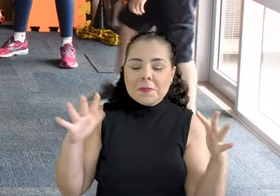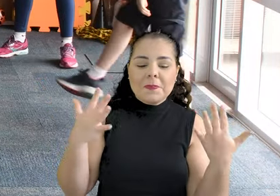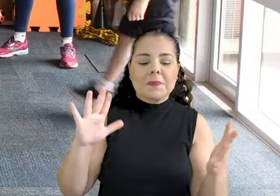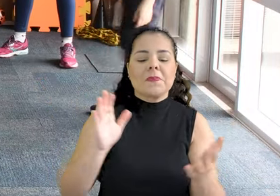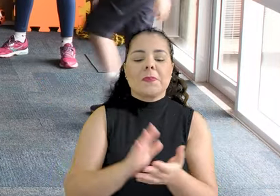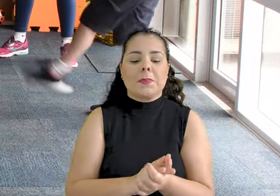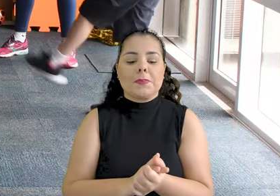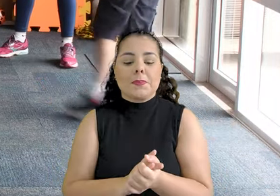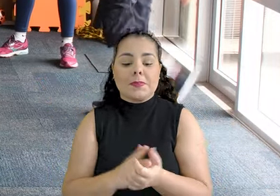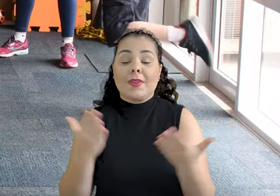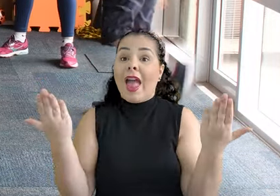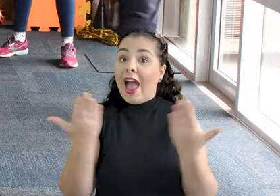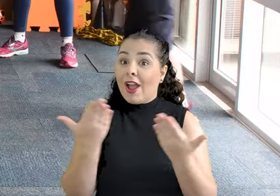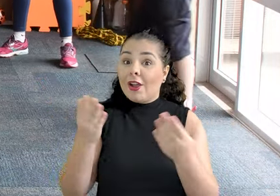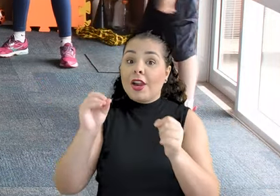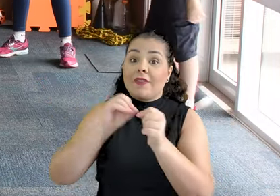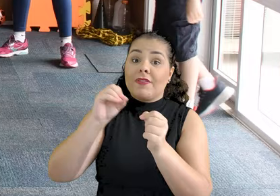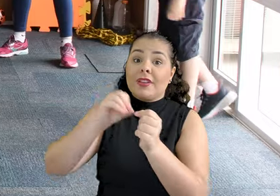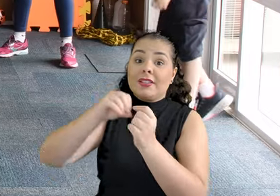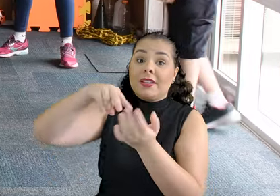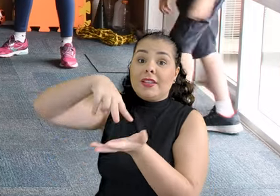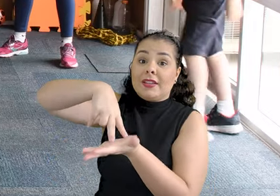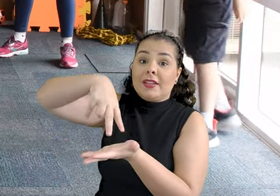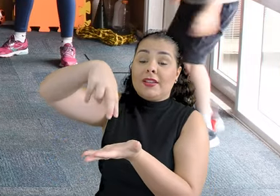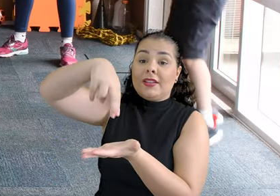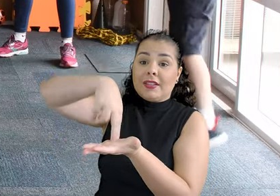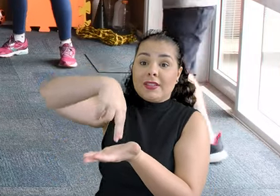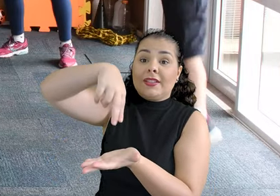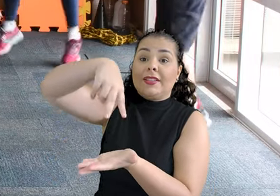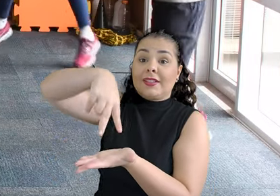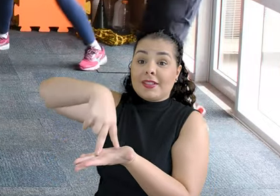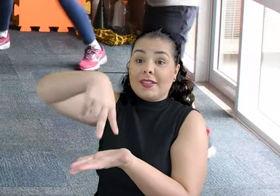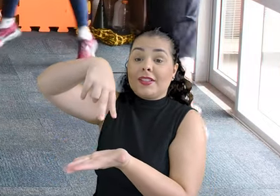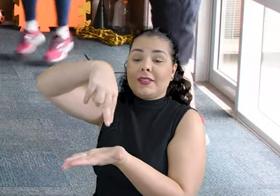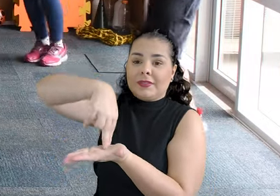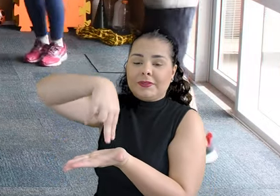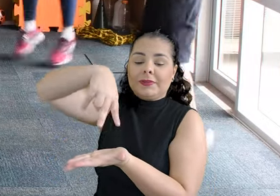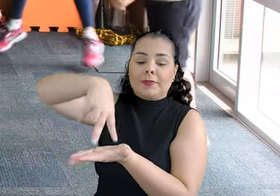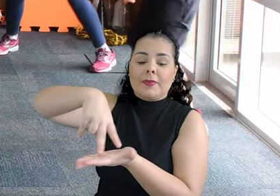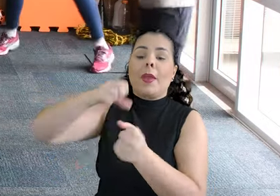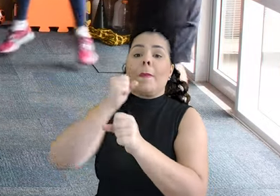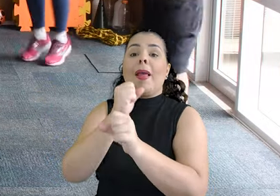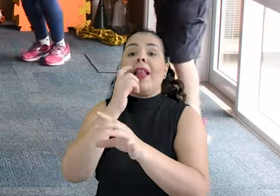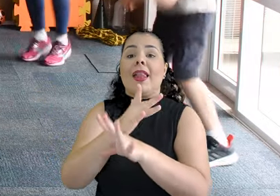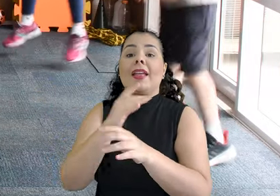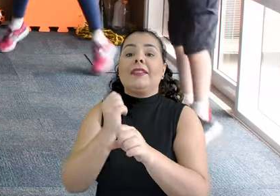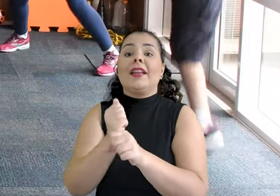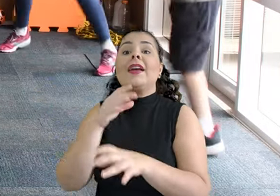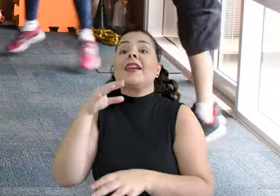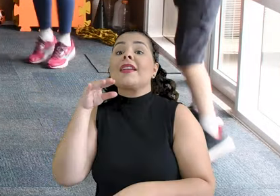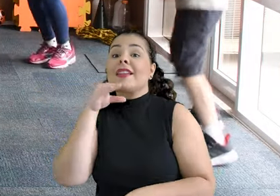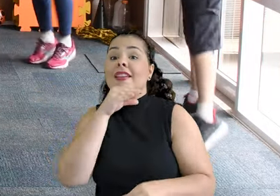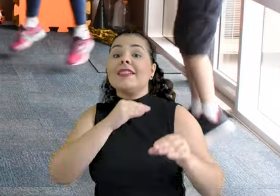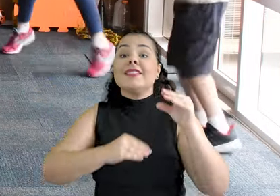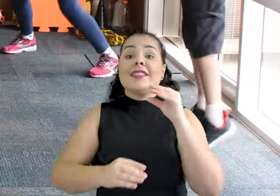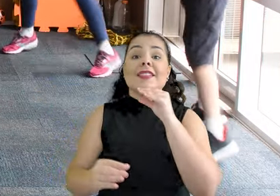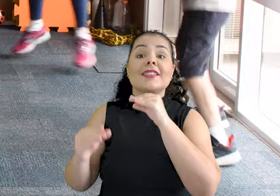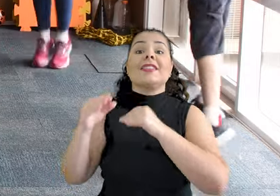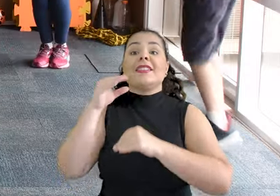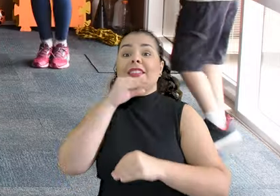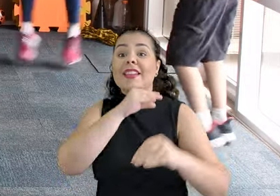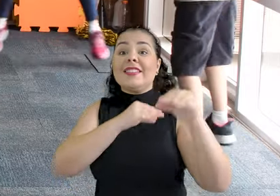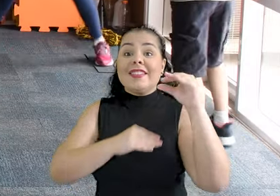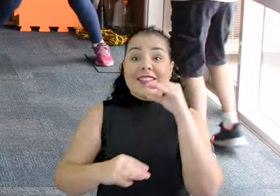bem! Aí tá soltando a mãe. E agora vamos fazer pulando, abrindo e fechando a perna? Batata quente, quente,